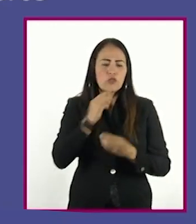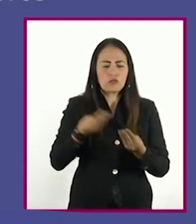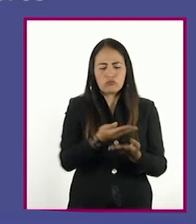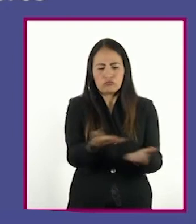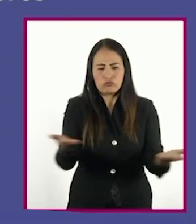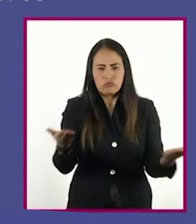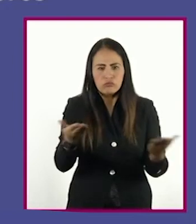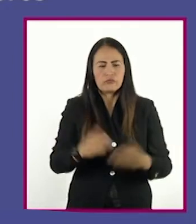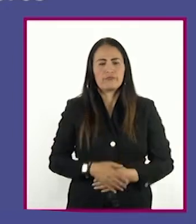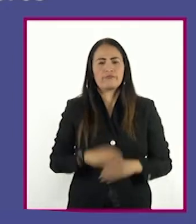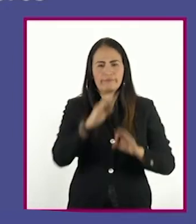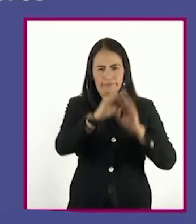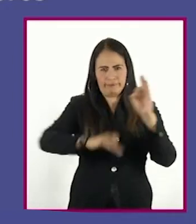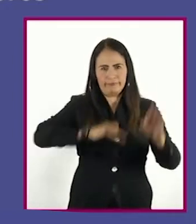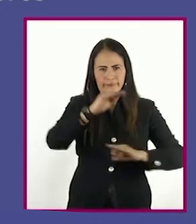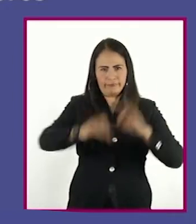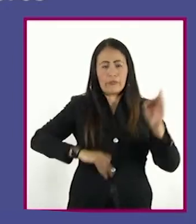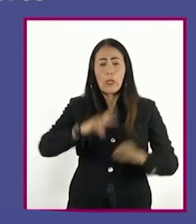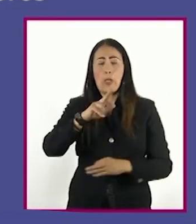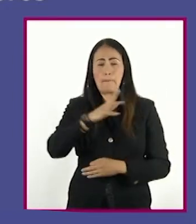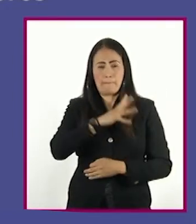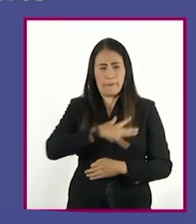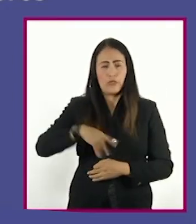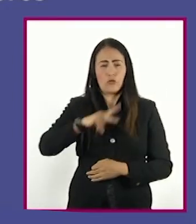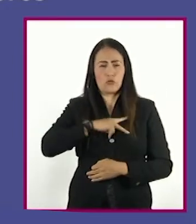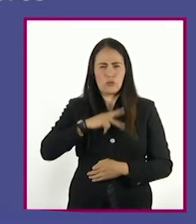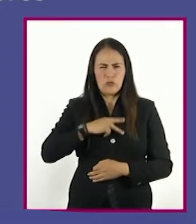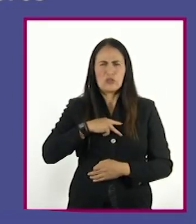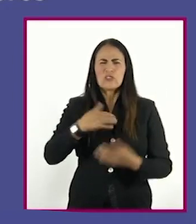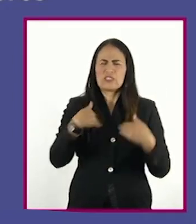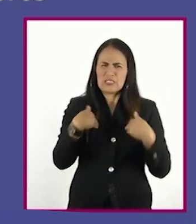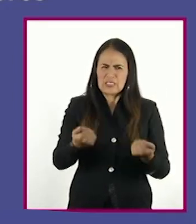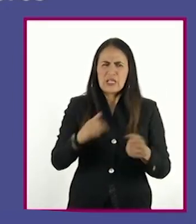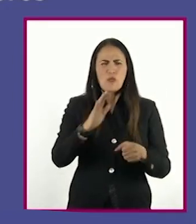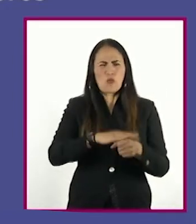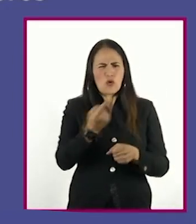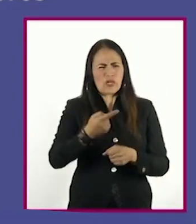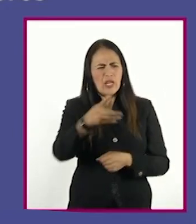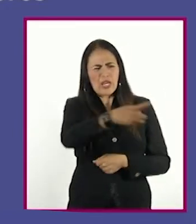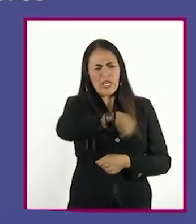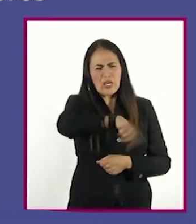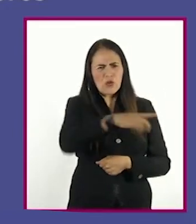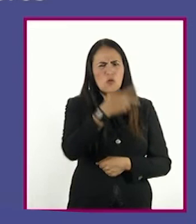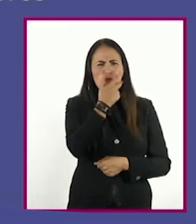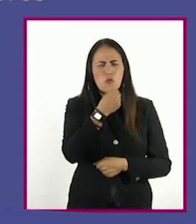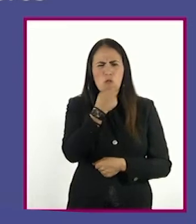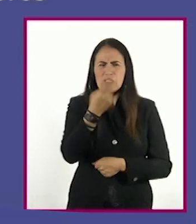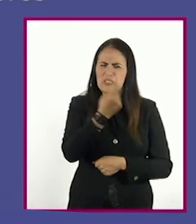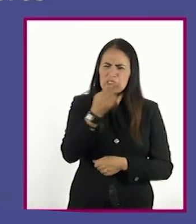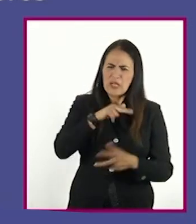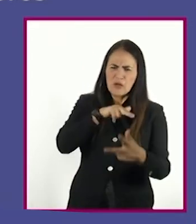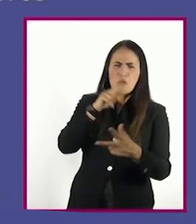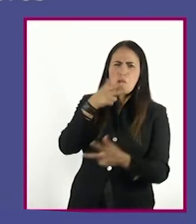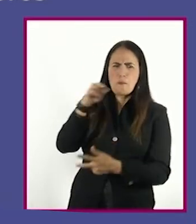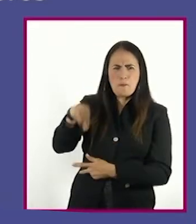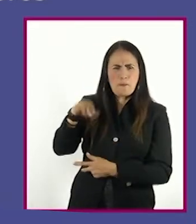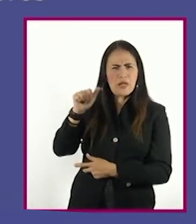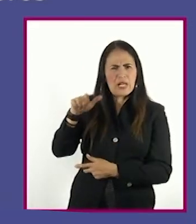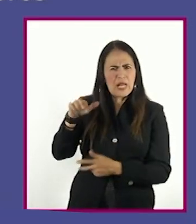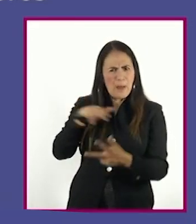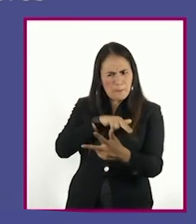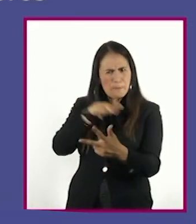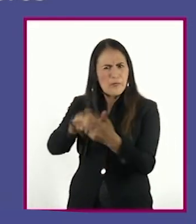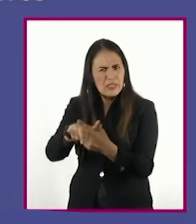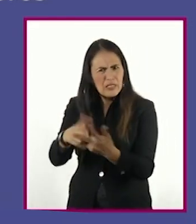Todavía tratando de entender, mis hijos preguntaron, ¿por qué esos hombres piensan que necesitan matar a Malala? Respondí, porque